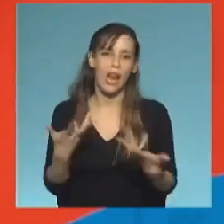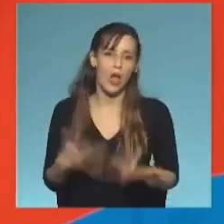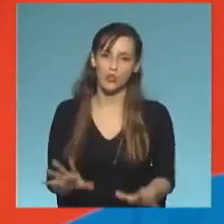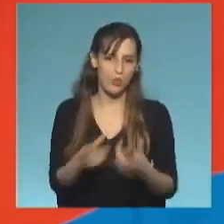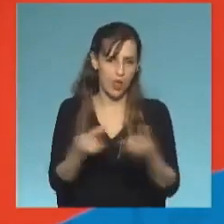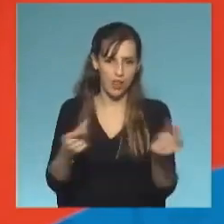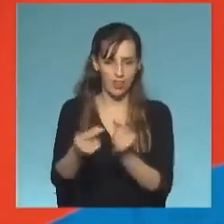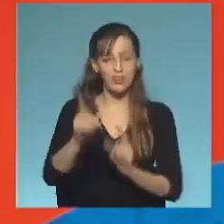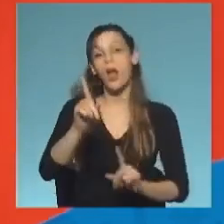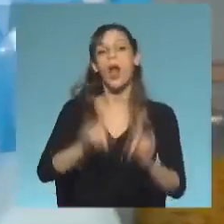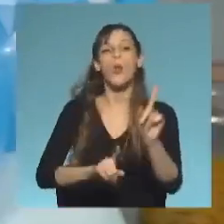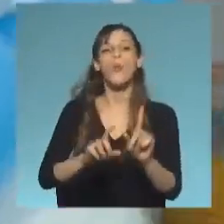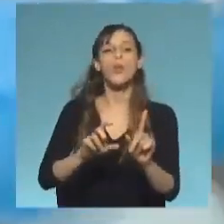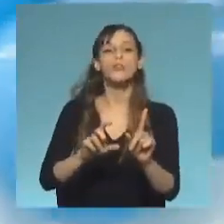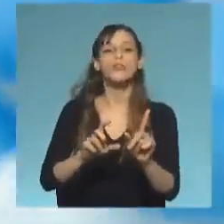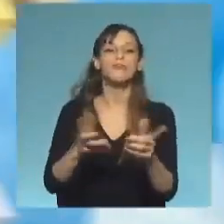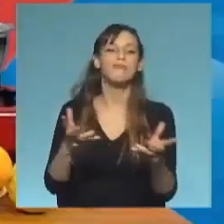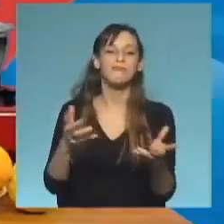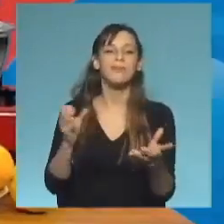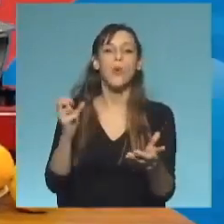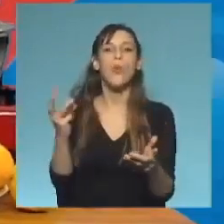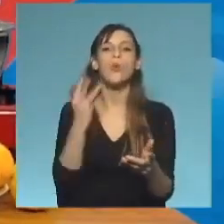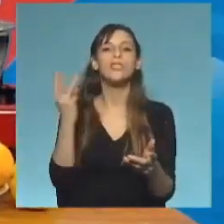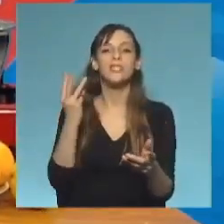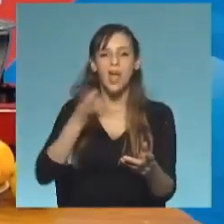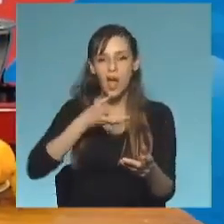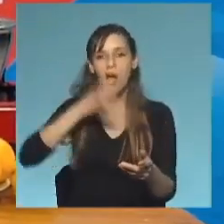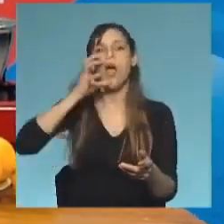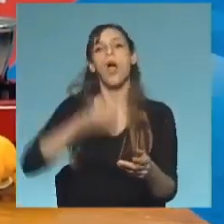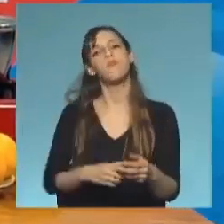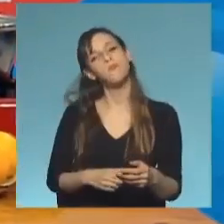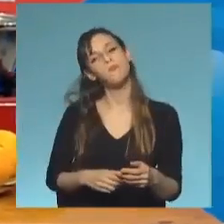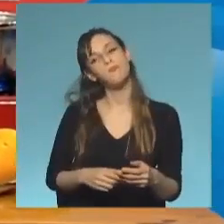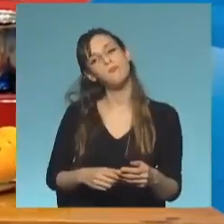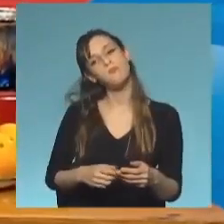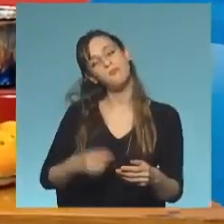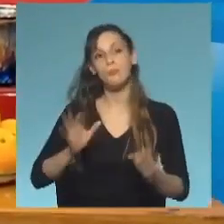hacen buche de whisky. No. Ahí está. Eso también se sabe.